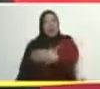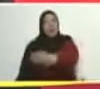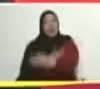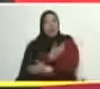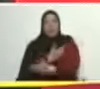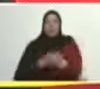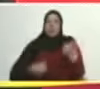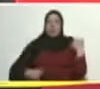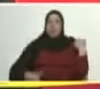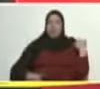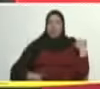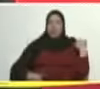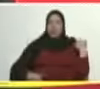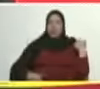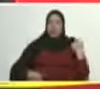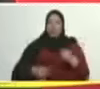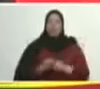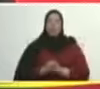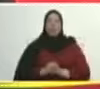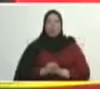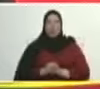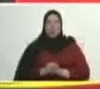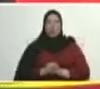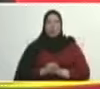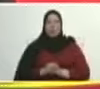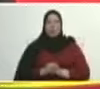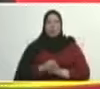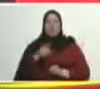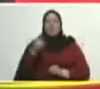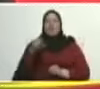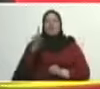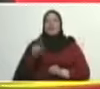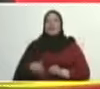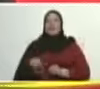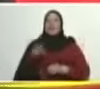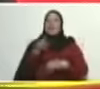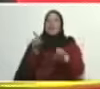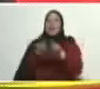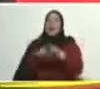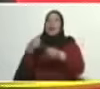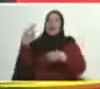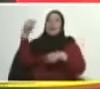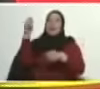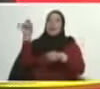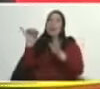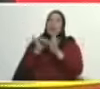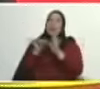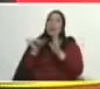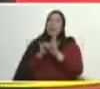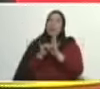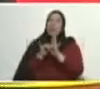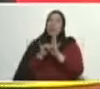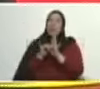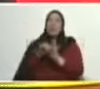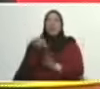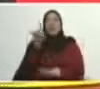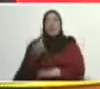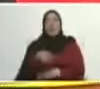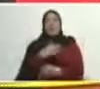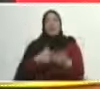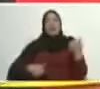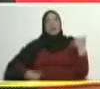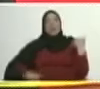Terence Drew, primer ministro de la Federación San Cristóbal y Nieves. Al hermano Deacon Michel, primer ministro